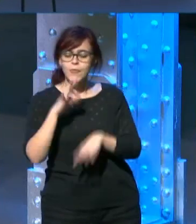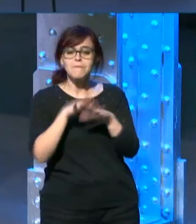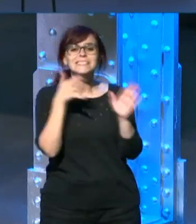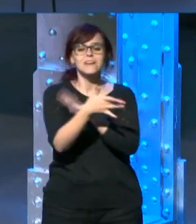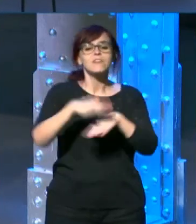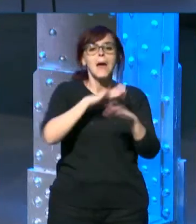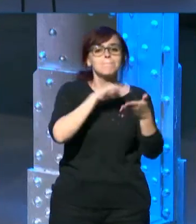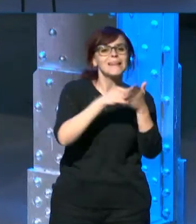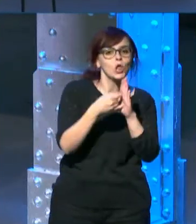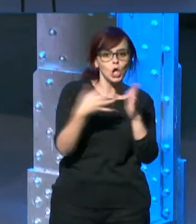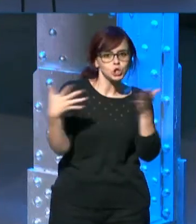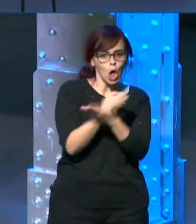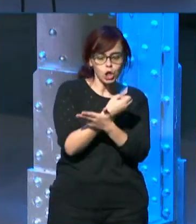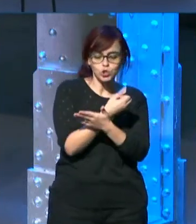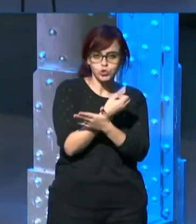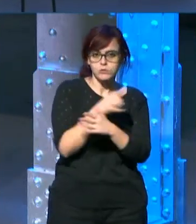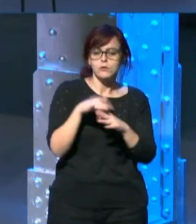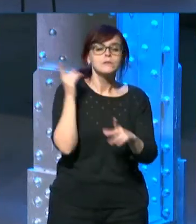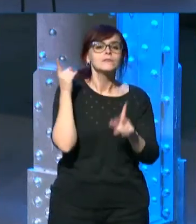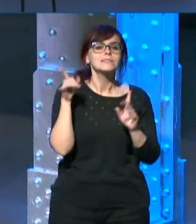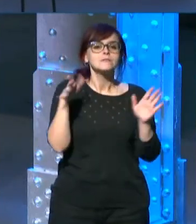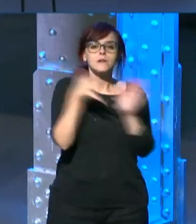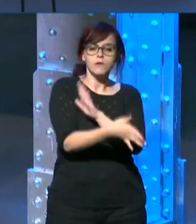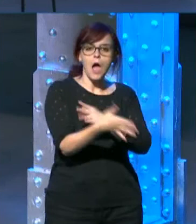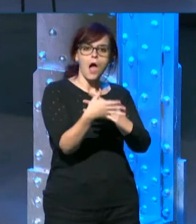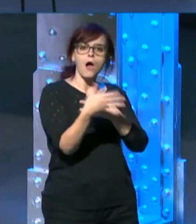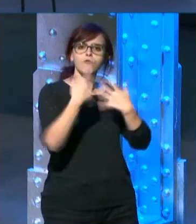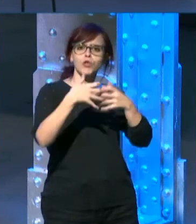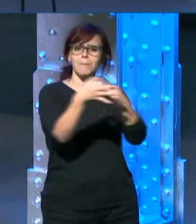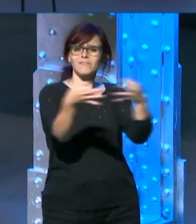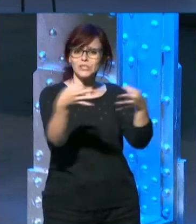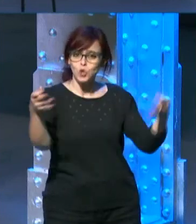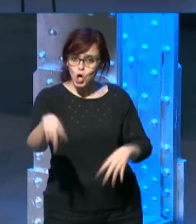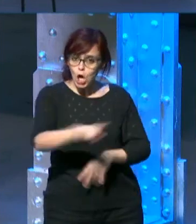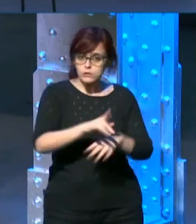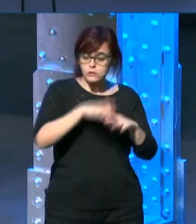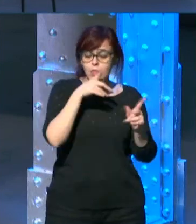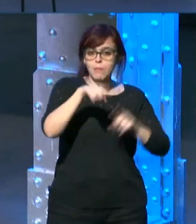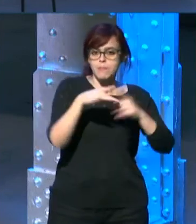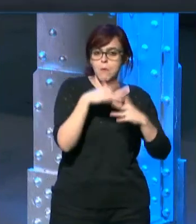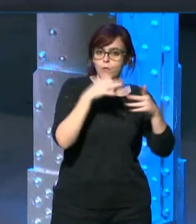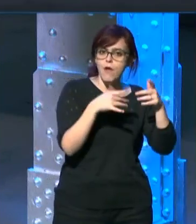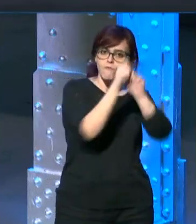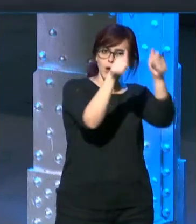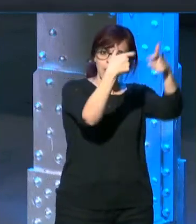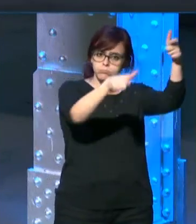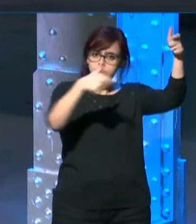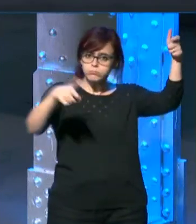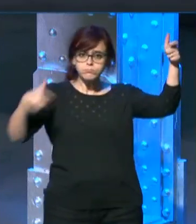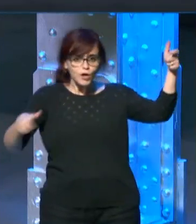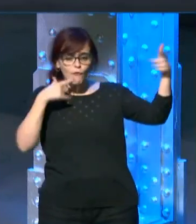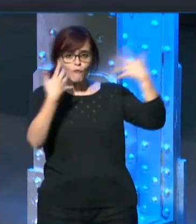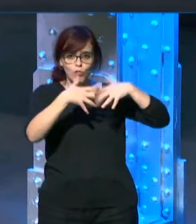estos métodos. Hay grupos en los que les va muy bien y hay otros grupos que trabajan estupendamente con su forma de trabajo tradicional y